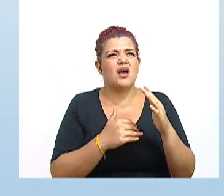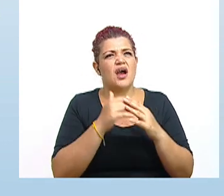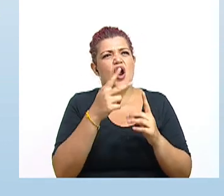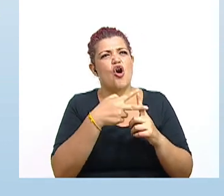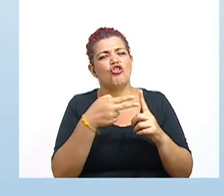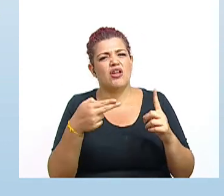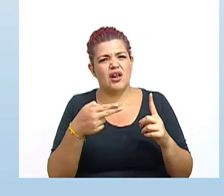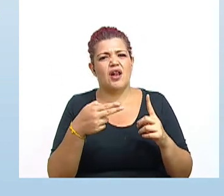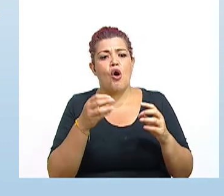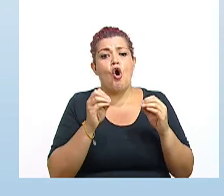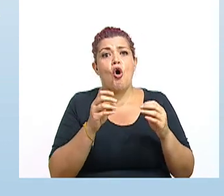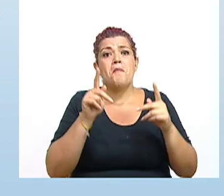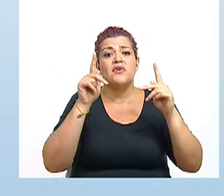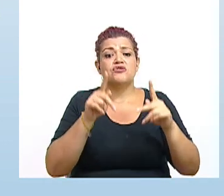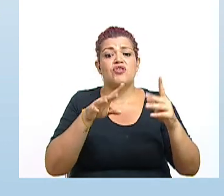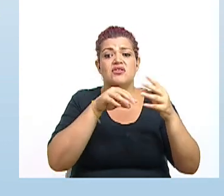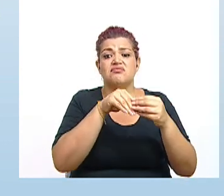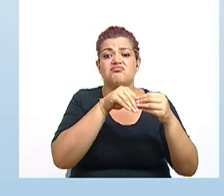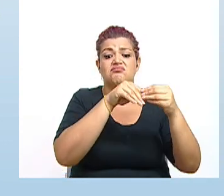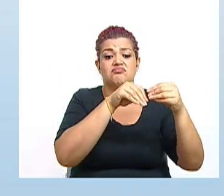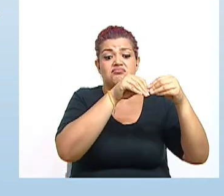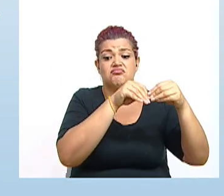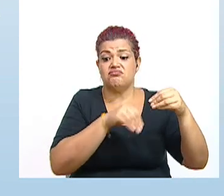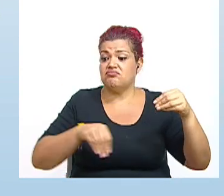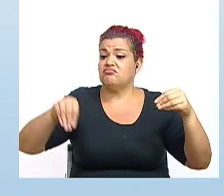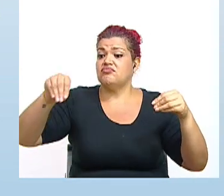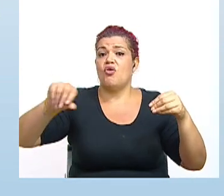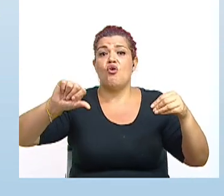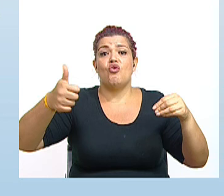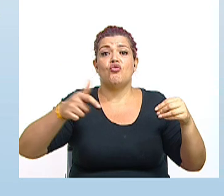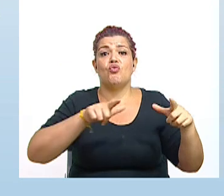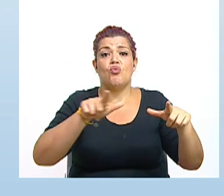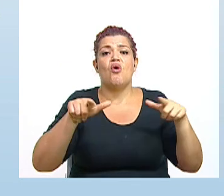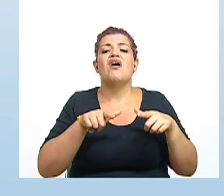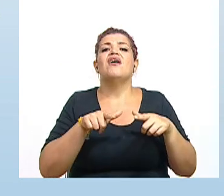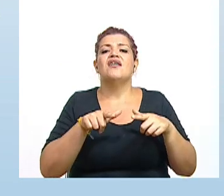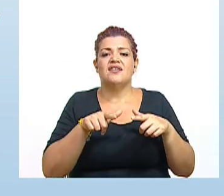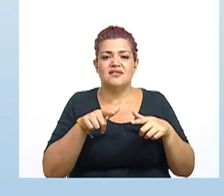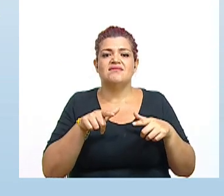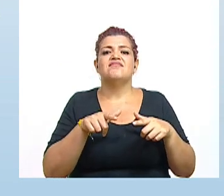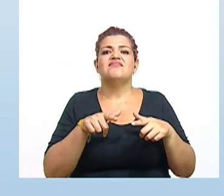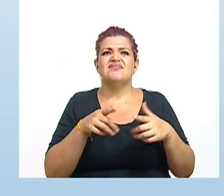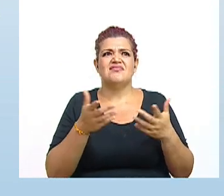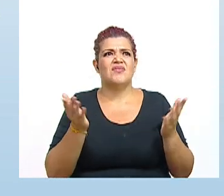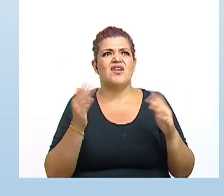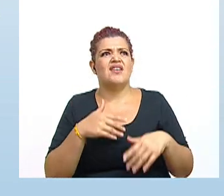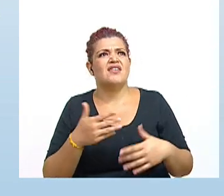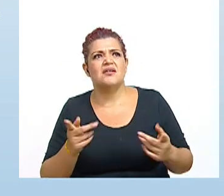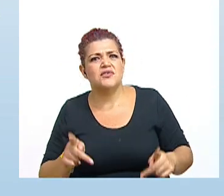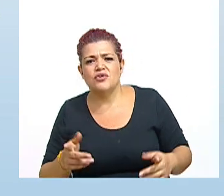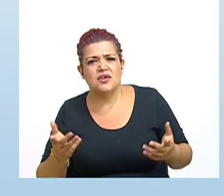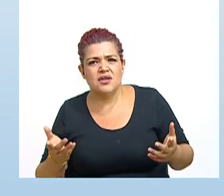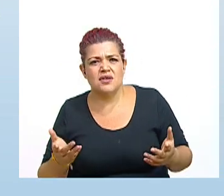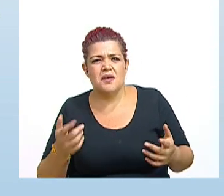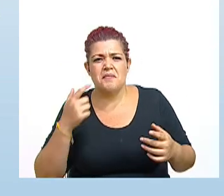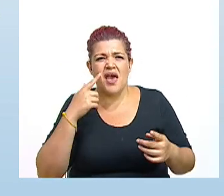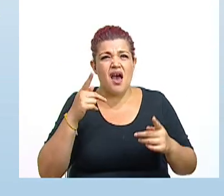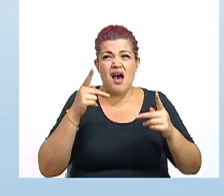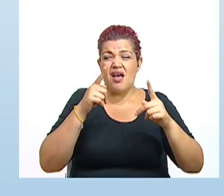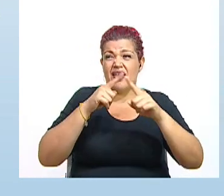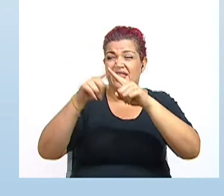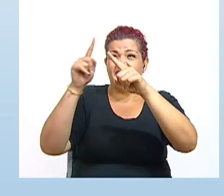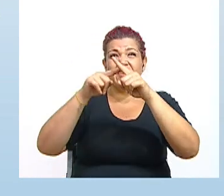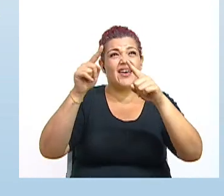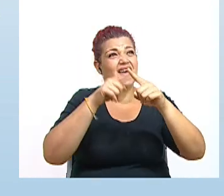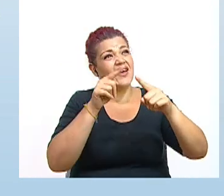reubicación de la población y a la disminución de la biodiversidad, que es precisamente el punto de interés de la mayoría de los turistas